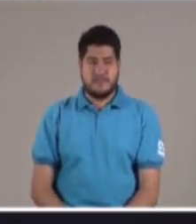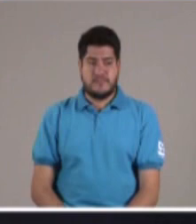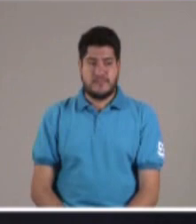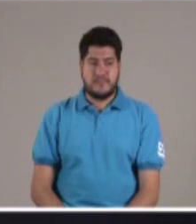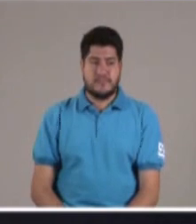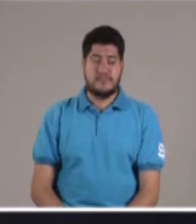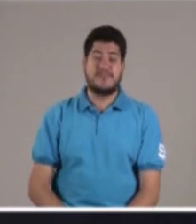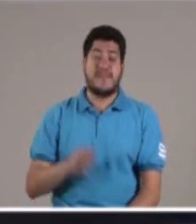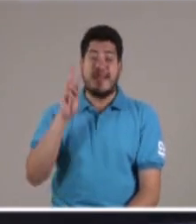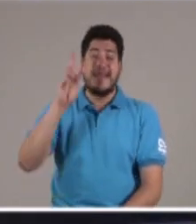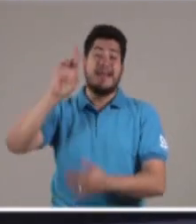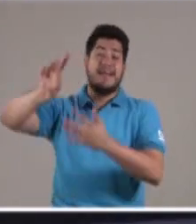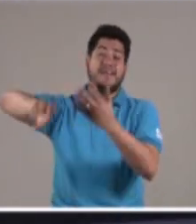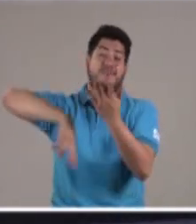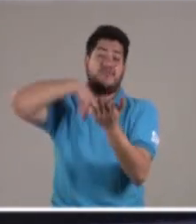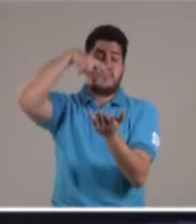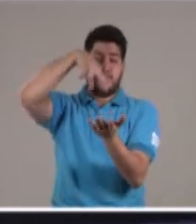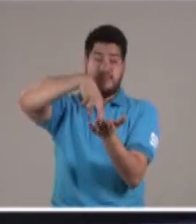y resucitó